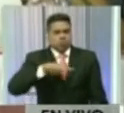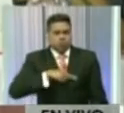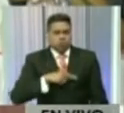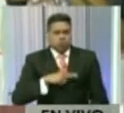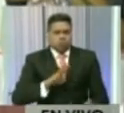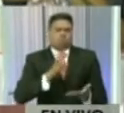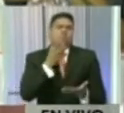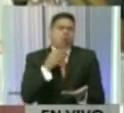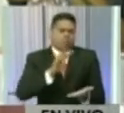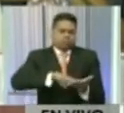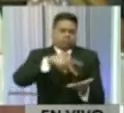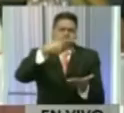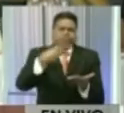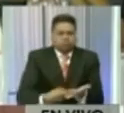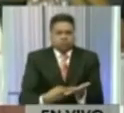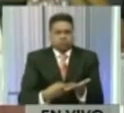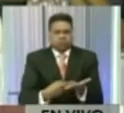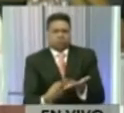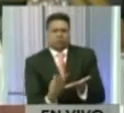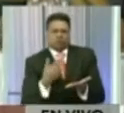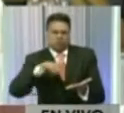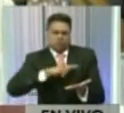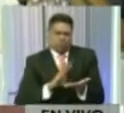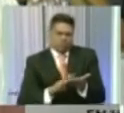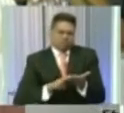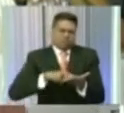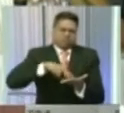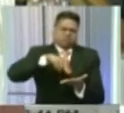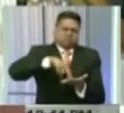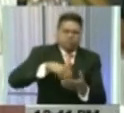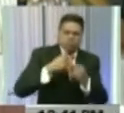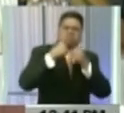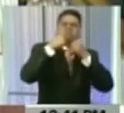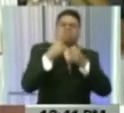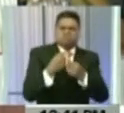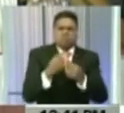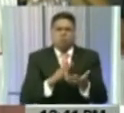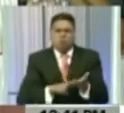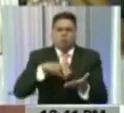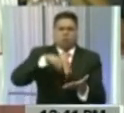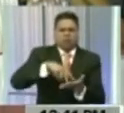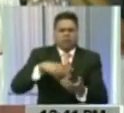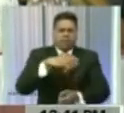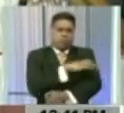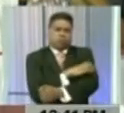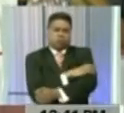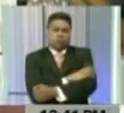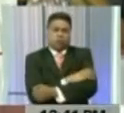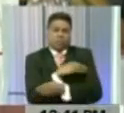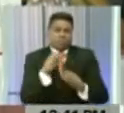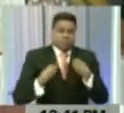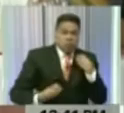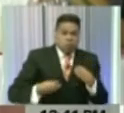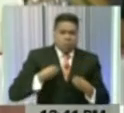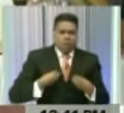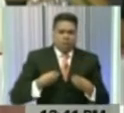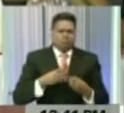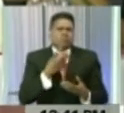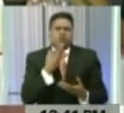comenzamos el despegue, se lo puedo decir. Y es lo que preocupa y angustia a la oposición en Venezuela. Nosotros tocamos piso,